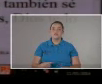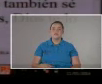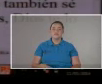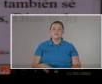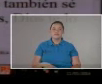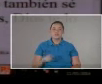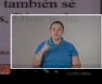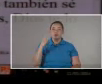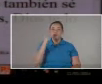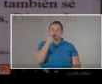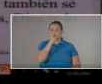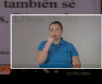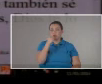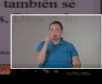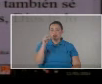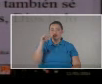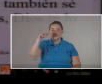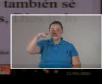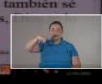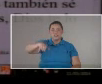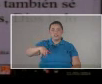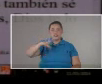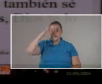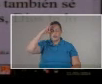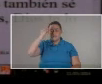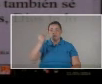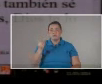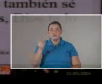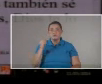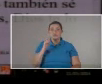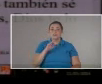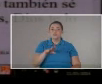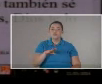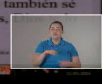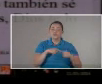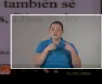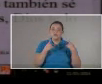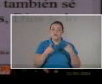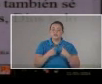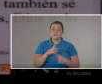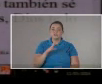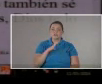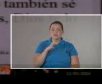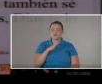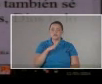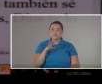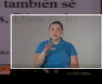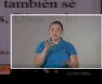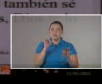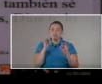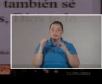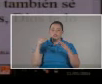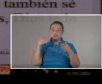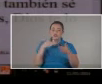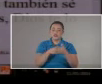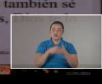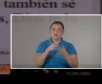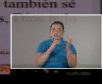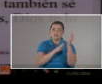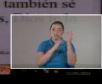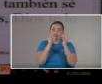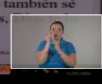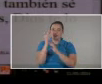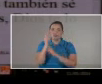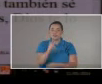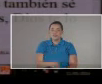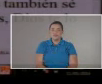solamente porque se quería quedar, sino porque su corazón tenía algo en contra de Jesús. Y ahí lo vamos a